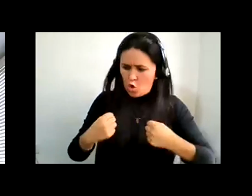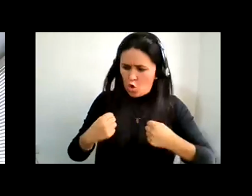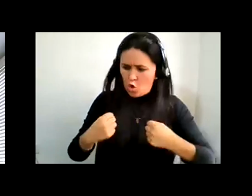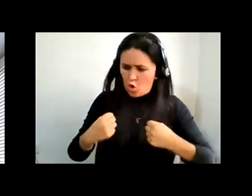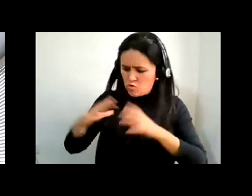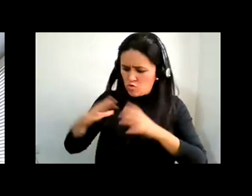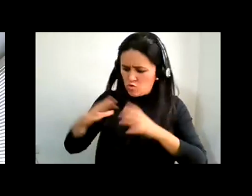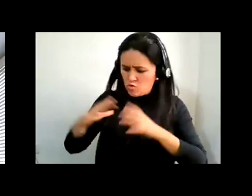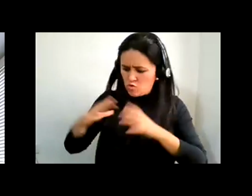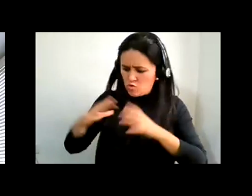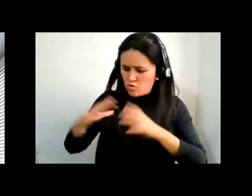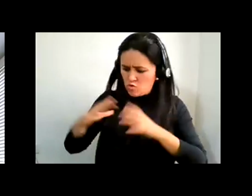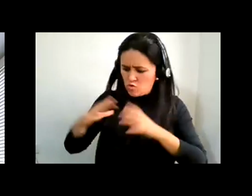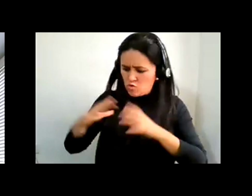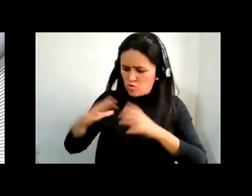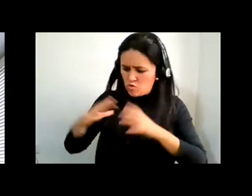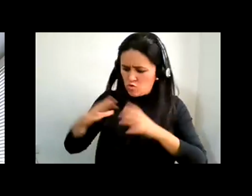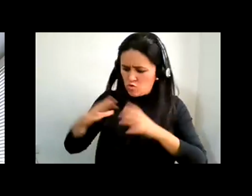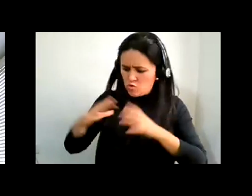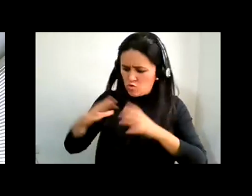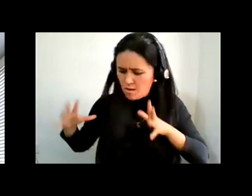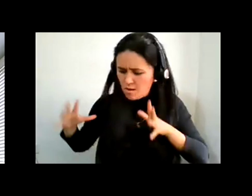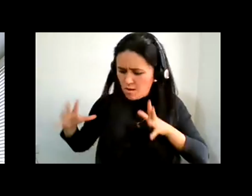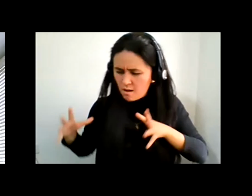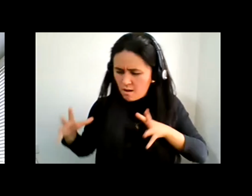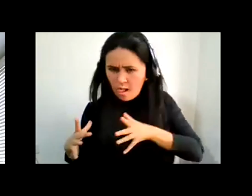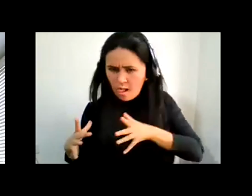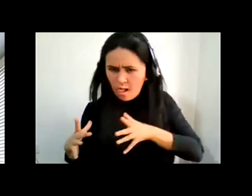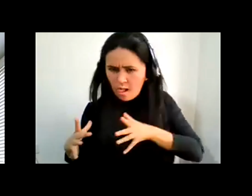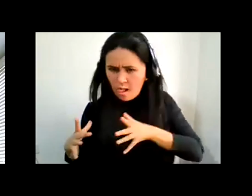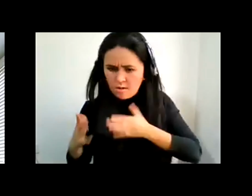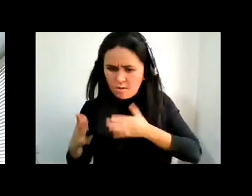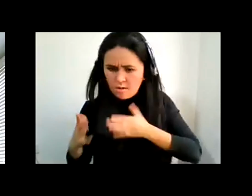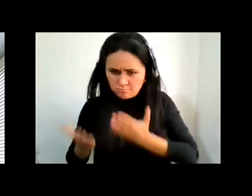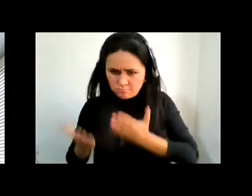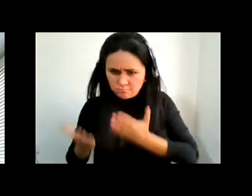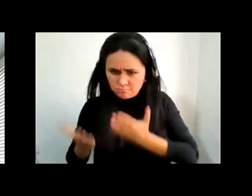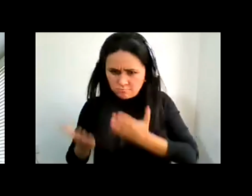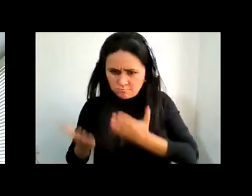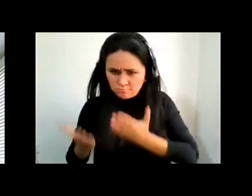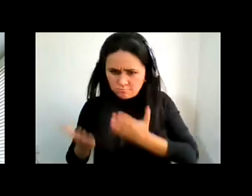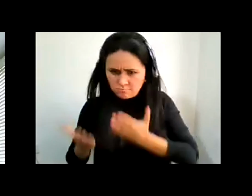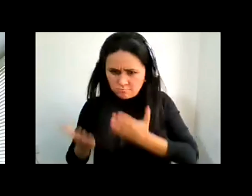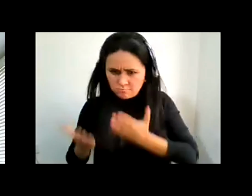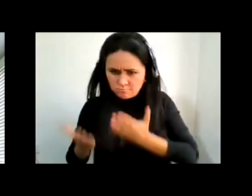civil, a todos